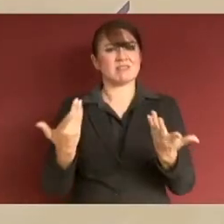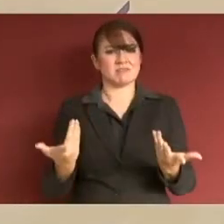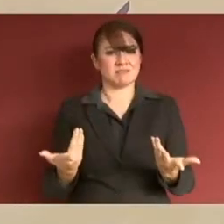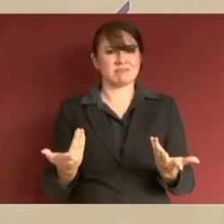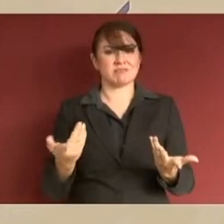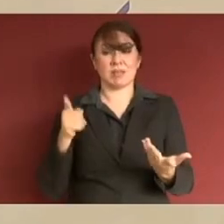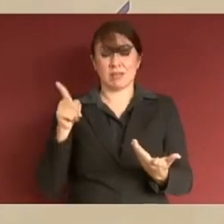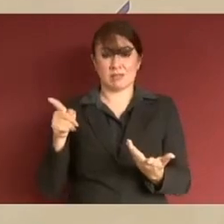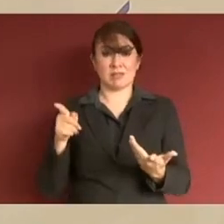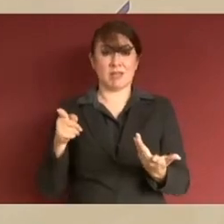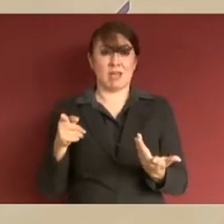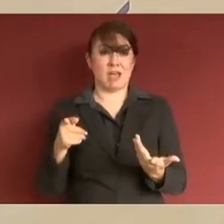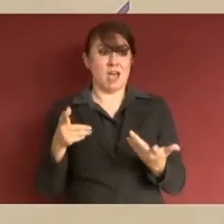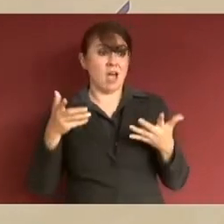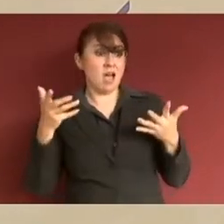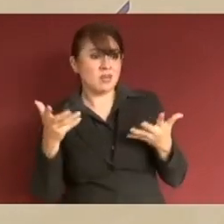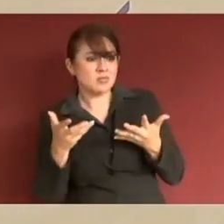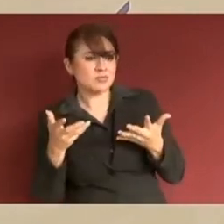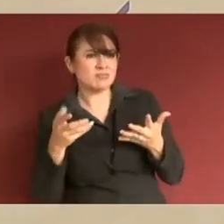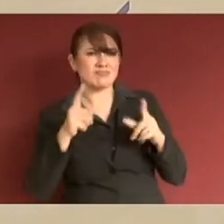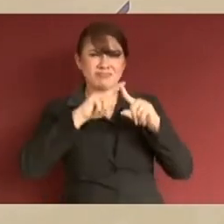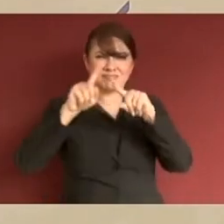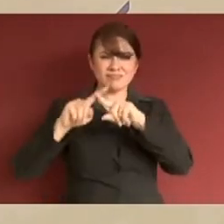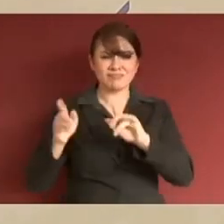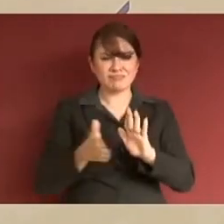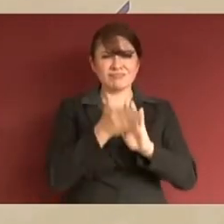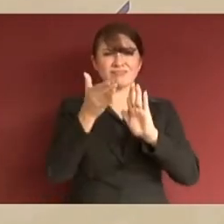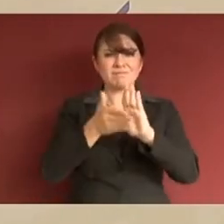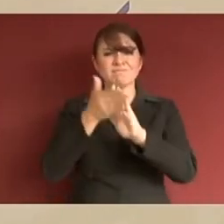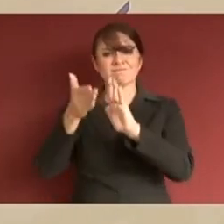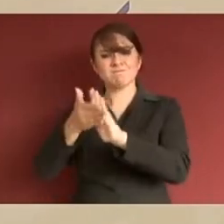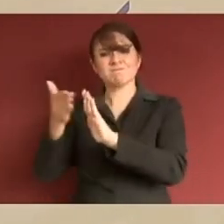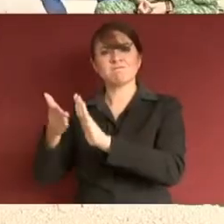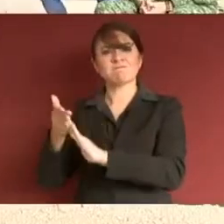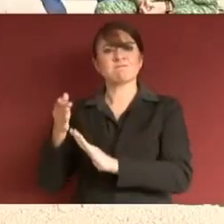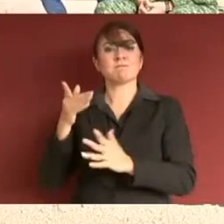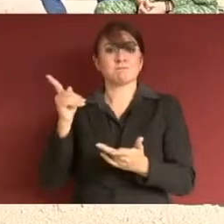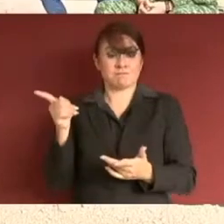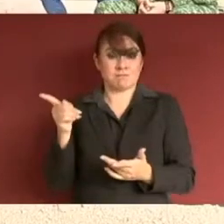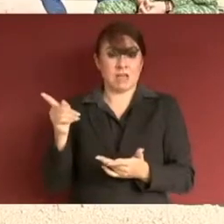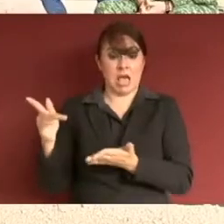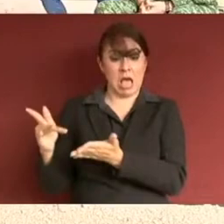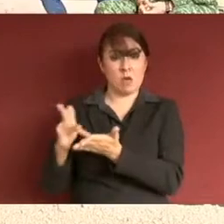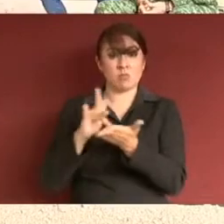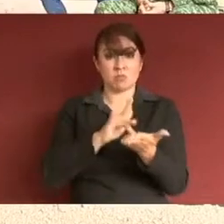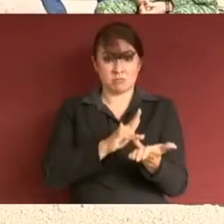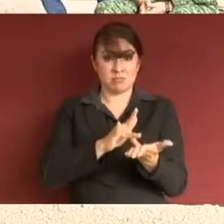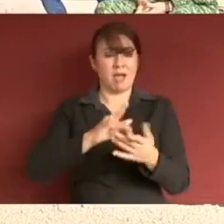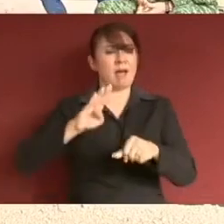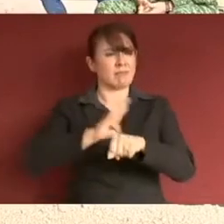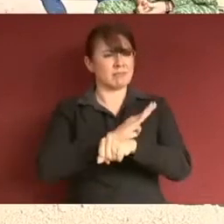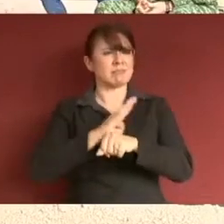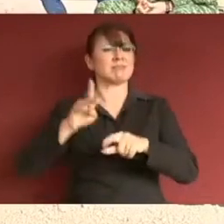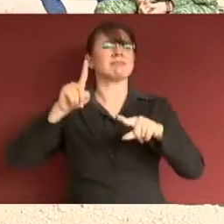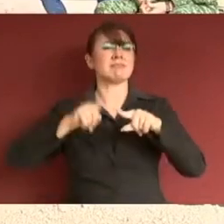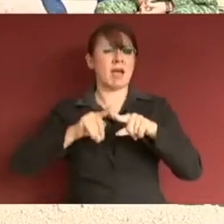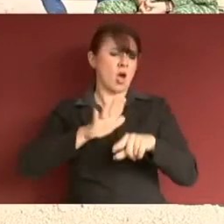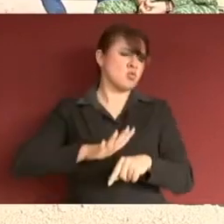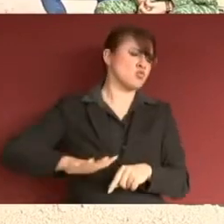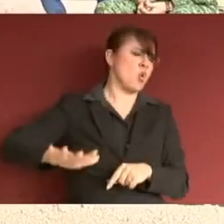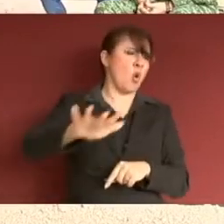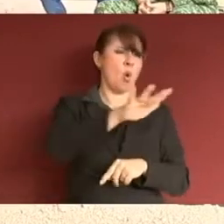en la realización de obras, llevando a cabo acciones en beneficio de nuestro pueblo.